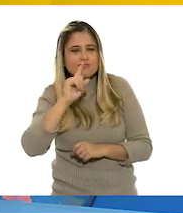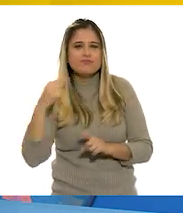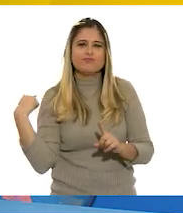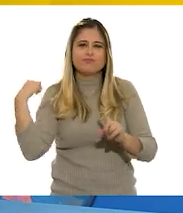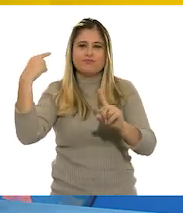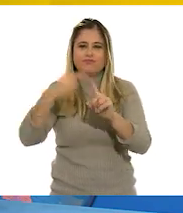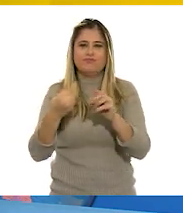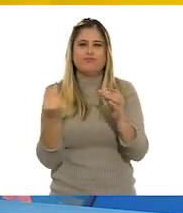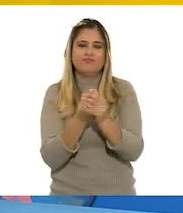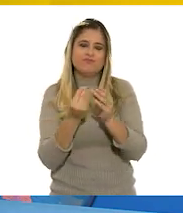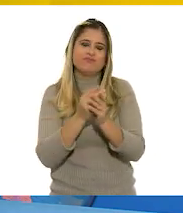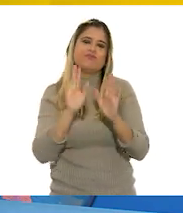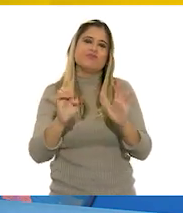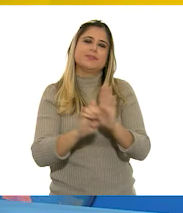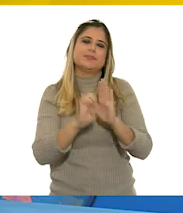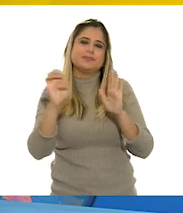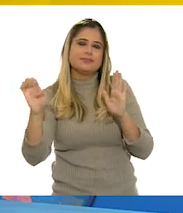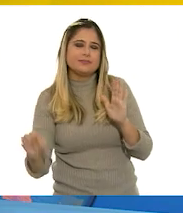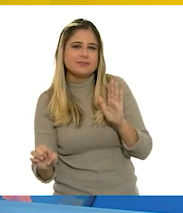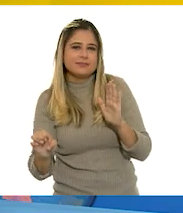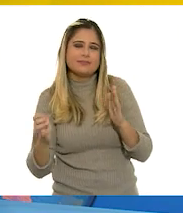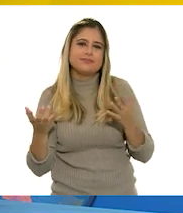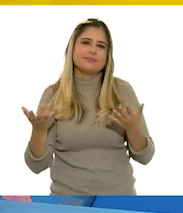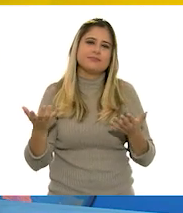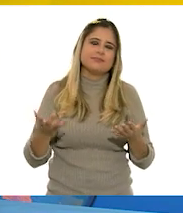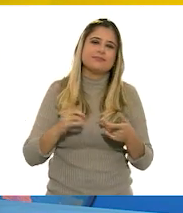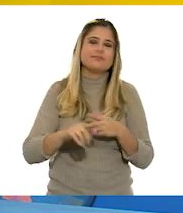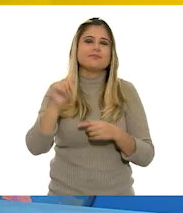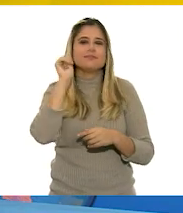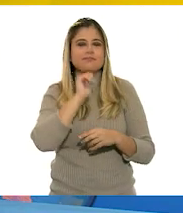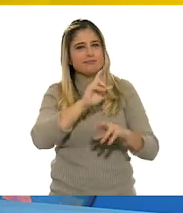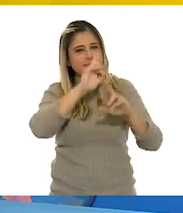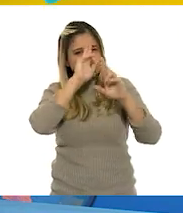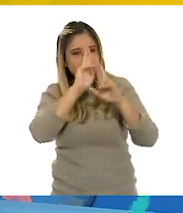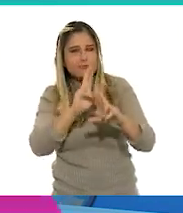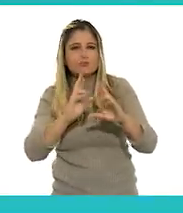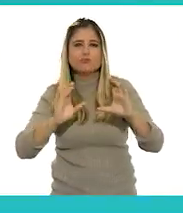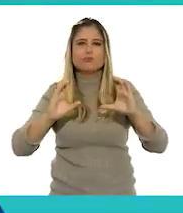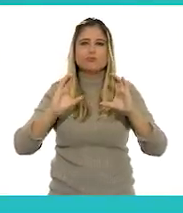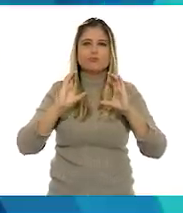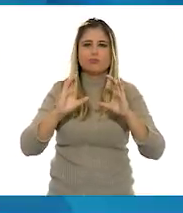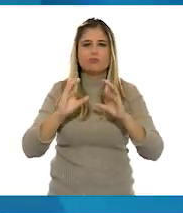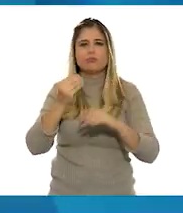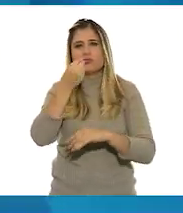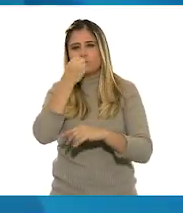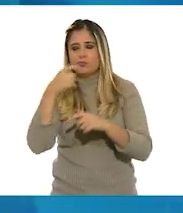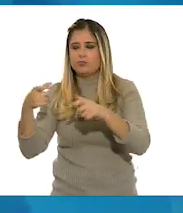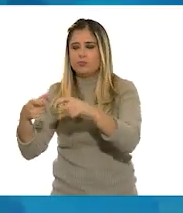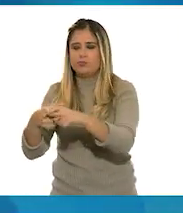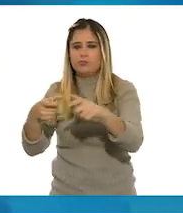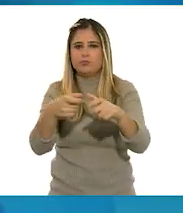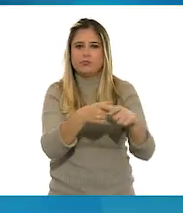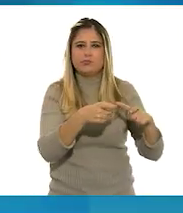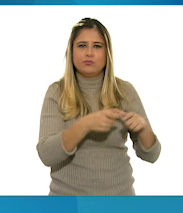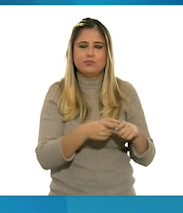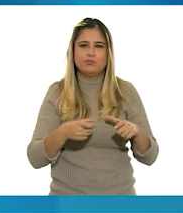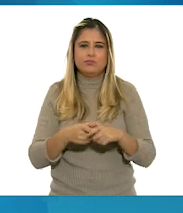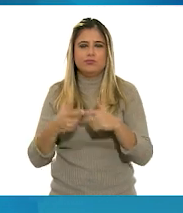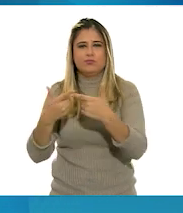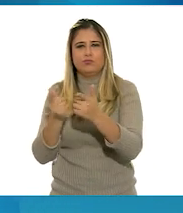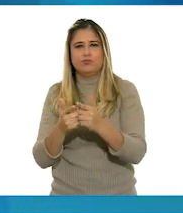clases pasadas. Por ejemplo, pues siempre respeto y cuido las porciones de los 3 grupos de alimentos que